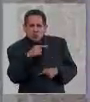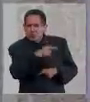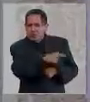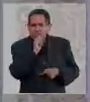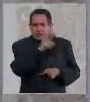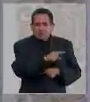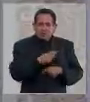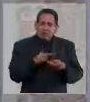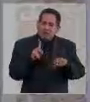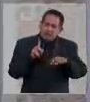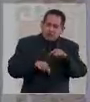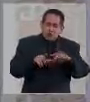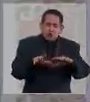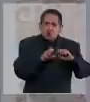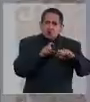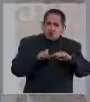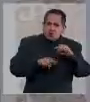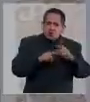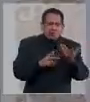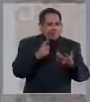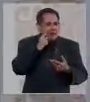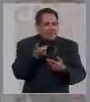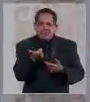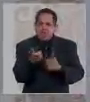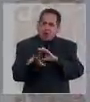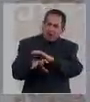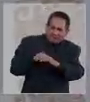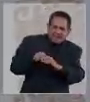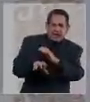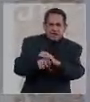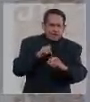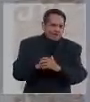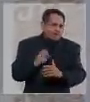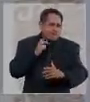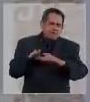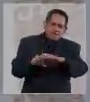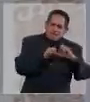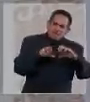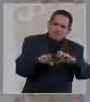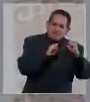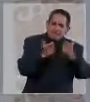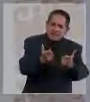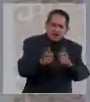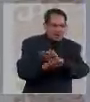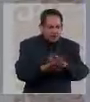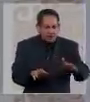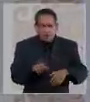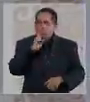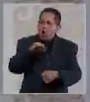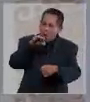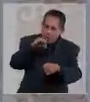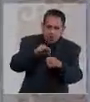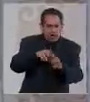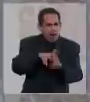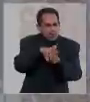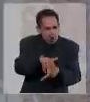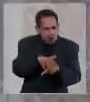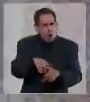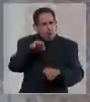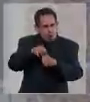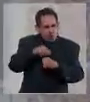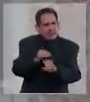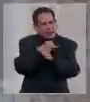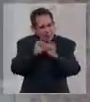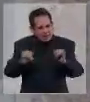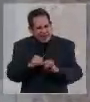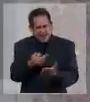han chupado la sangre de su dinero todo el tiempo. Vota Bronco, vota Independiente, atrévete,